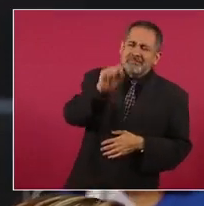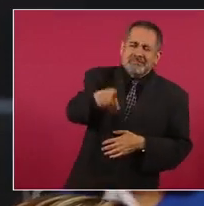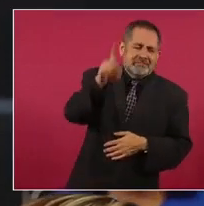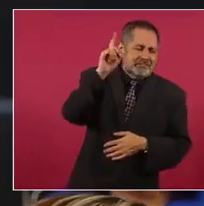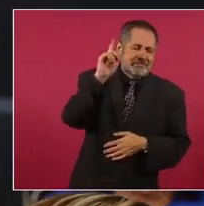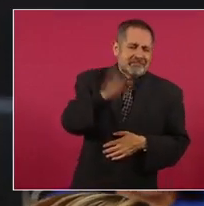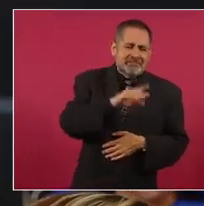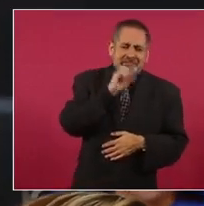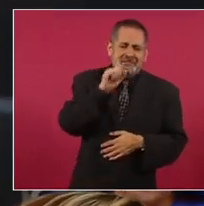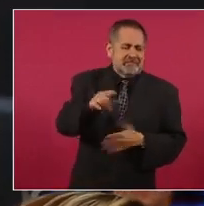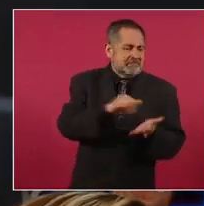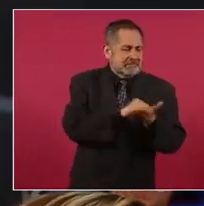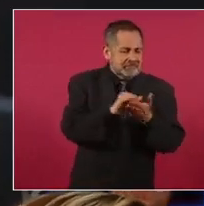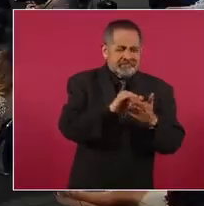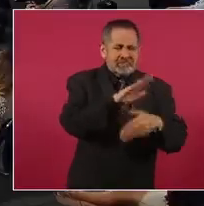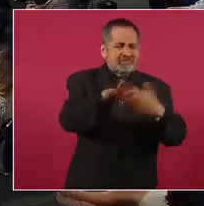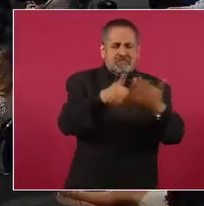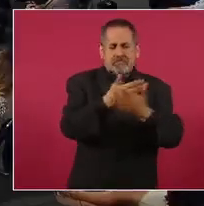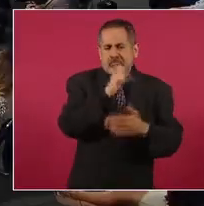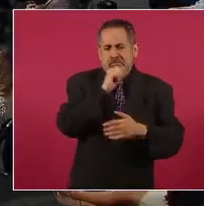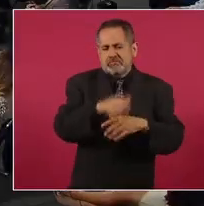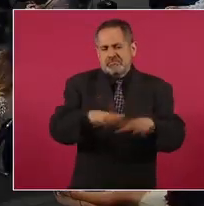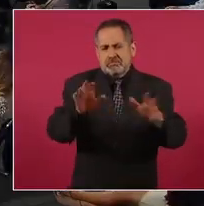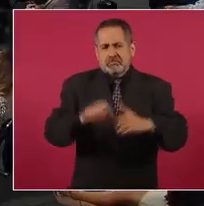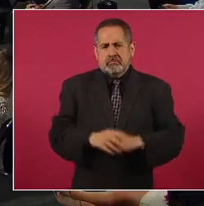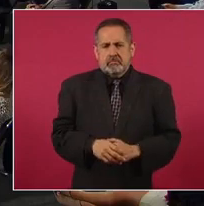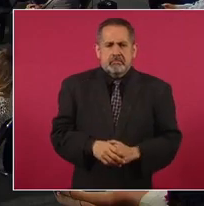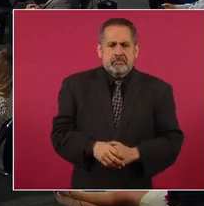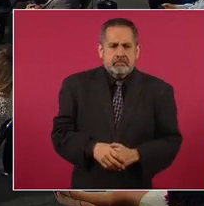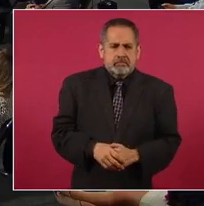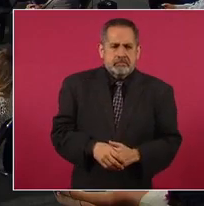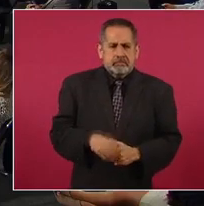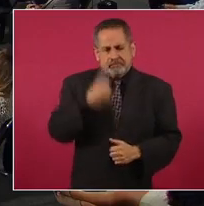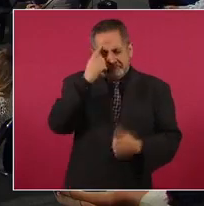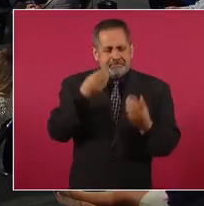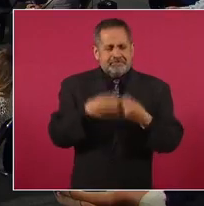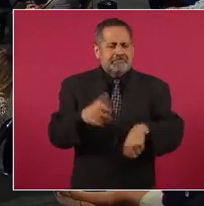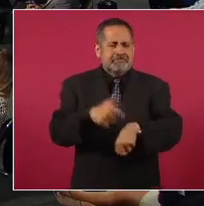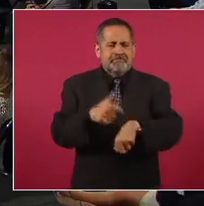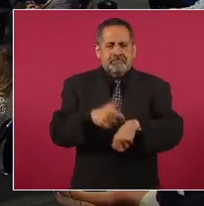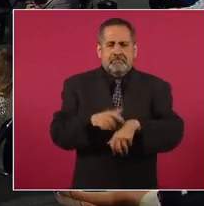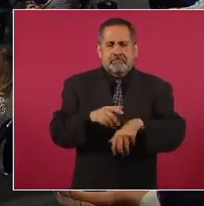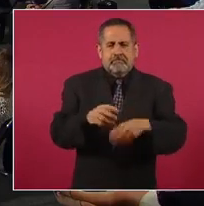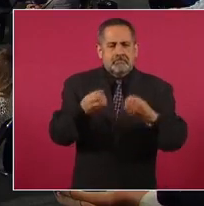el New York Times, que todos. Solamente esas. O sea, ¿para qué perdemos tiempo?